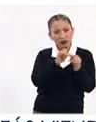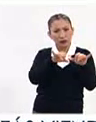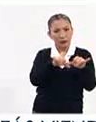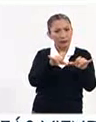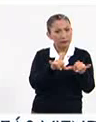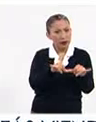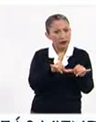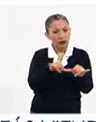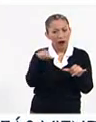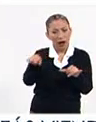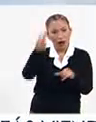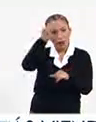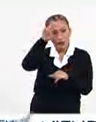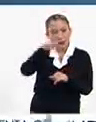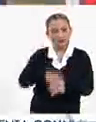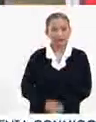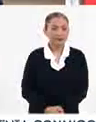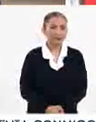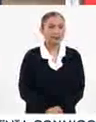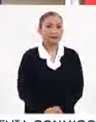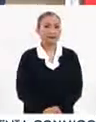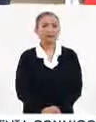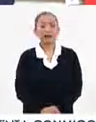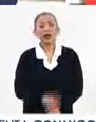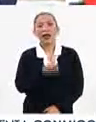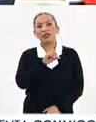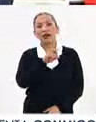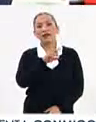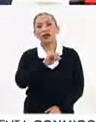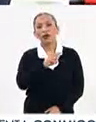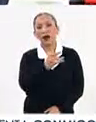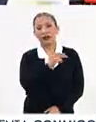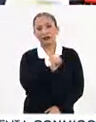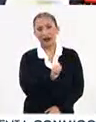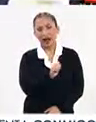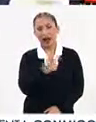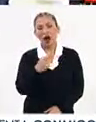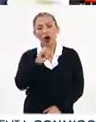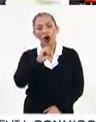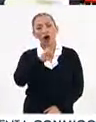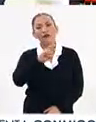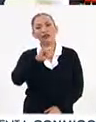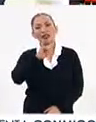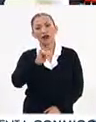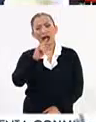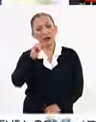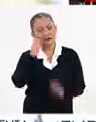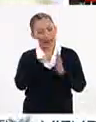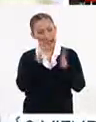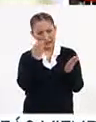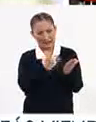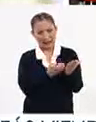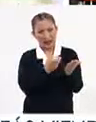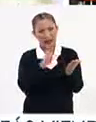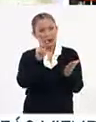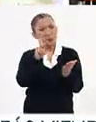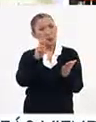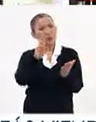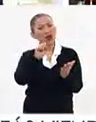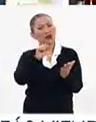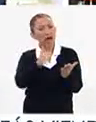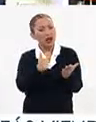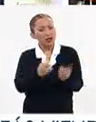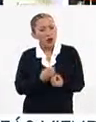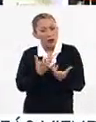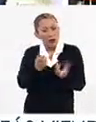dimensiones a la hormiga. David Huerta, después de leer El ovillo y la brisa, uno se pregunta, ¿y la prosa? ¿Y